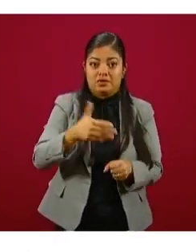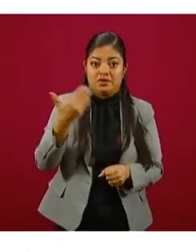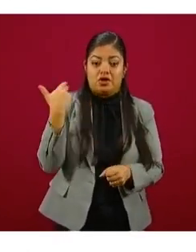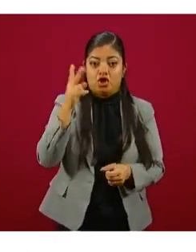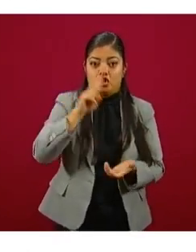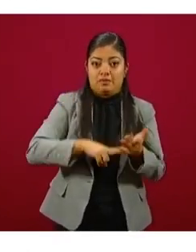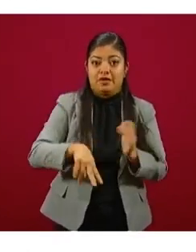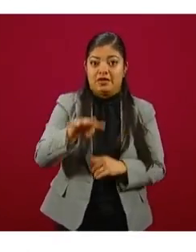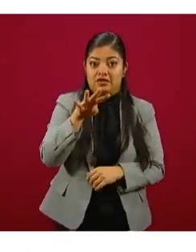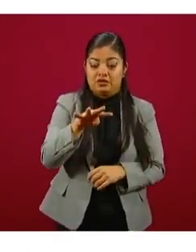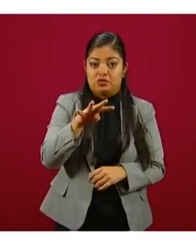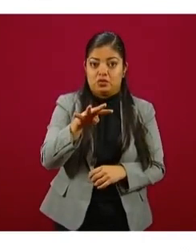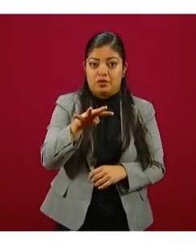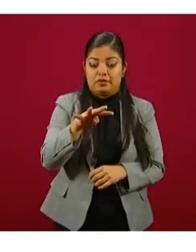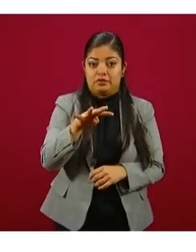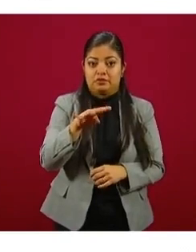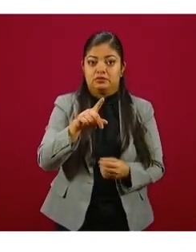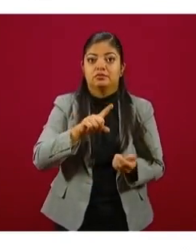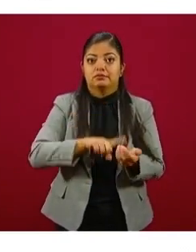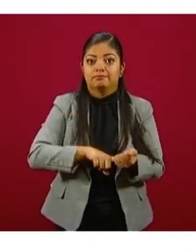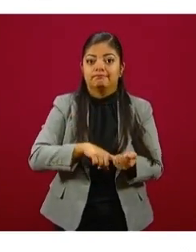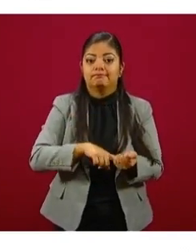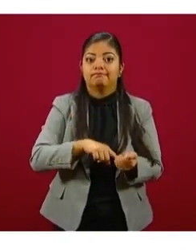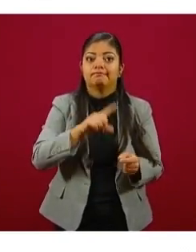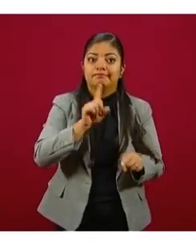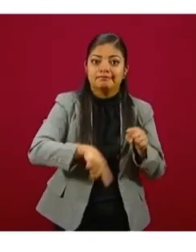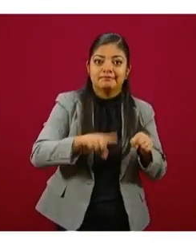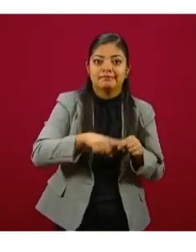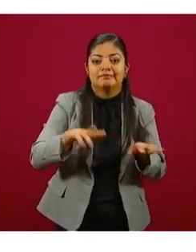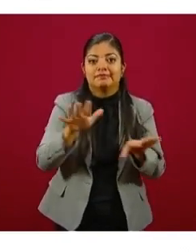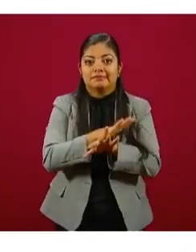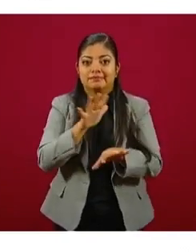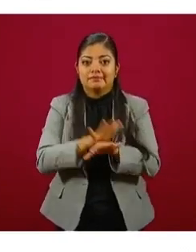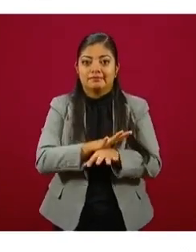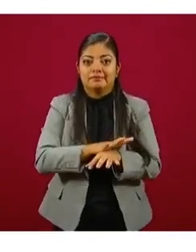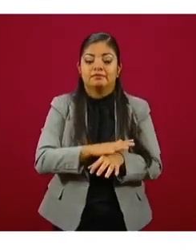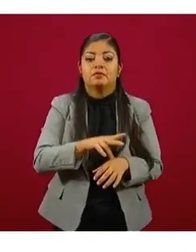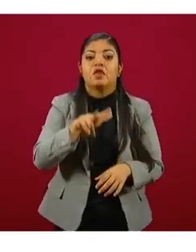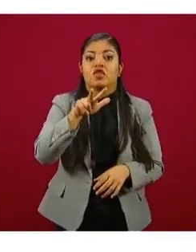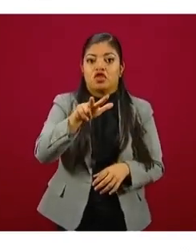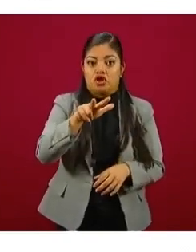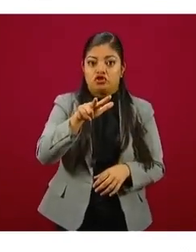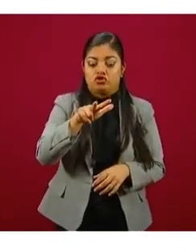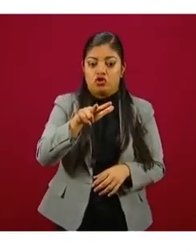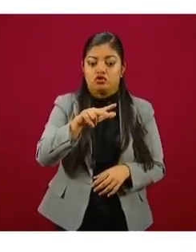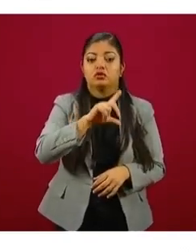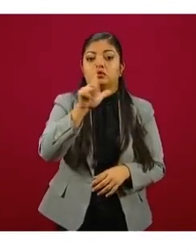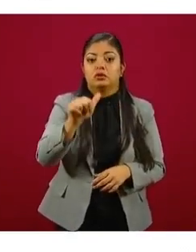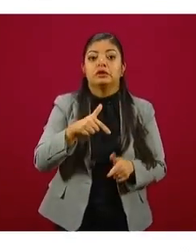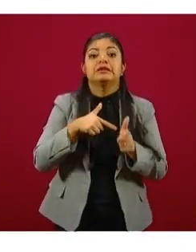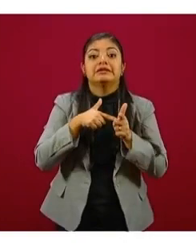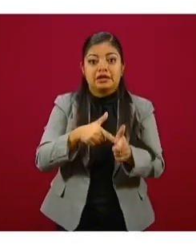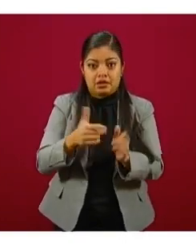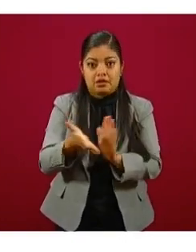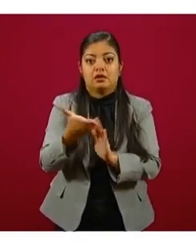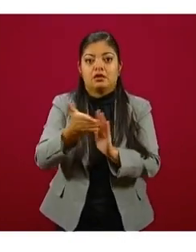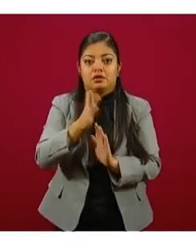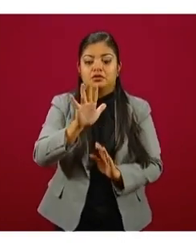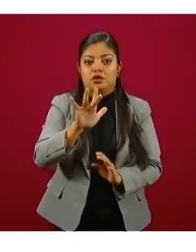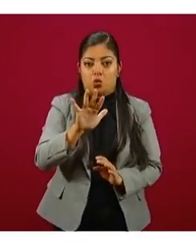2019 logramos que se terminaran, se pusieran en función 18, en proceso seguían 50 y